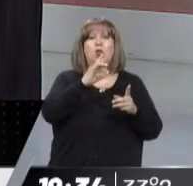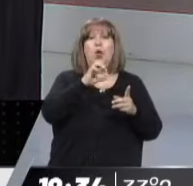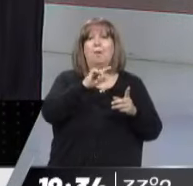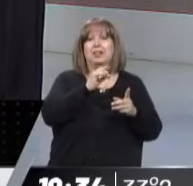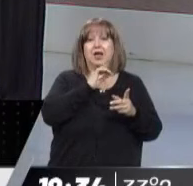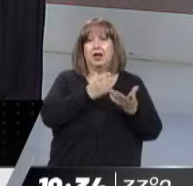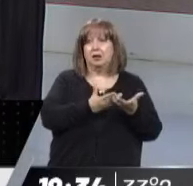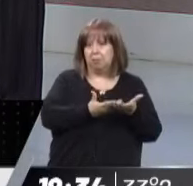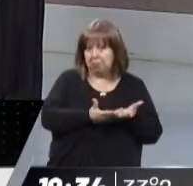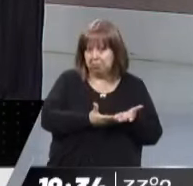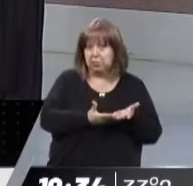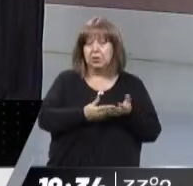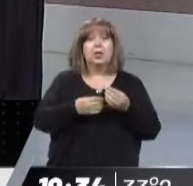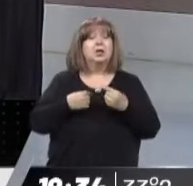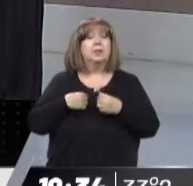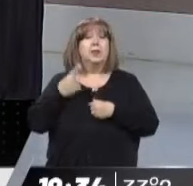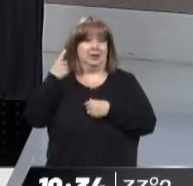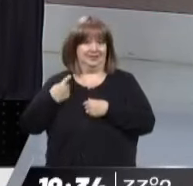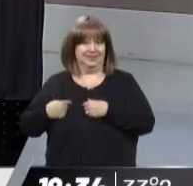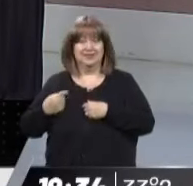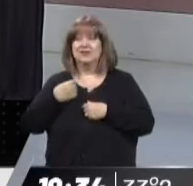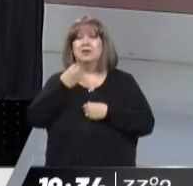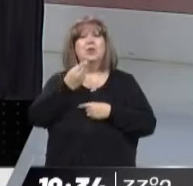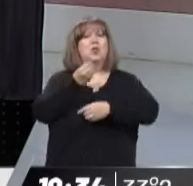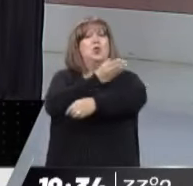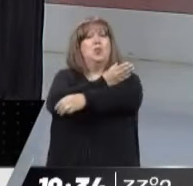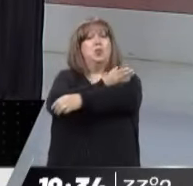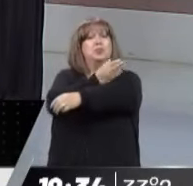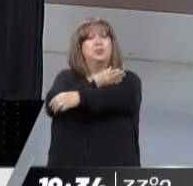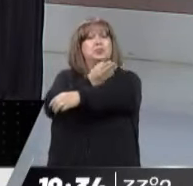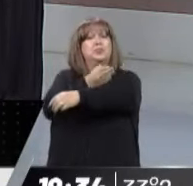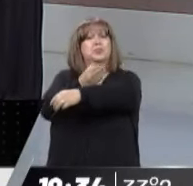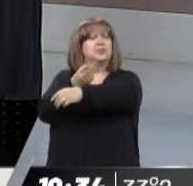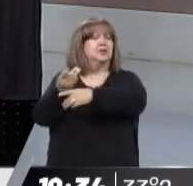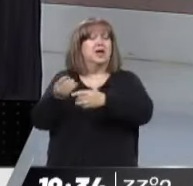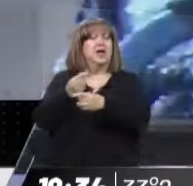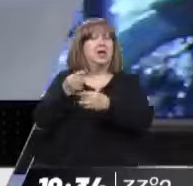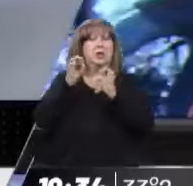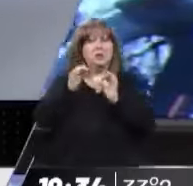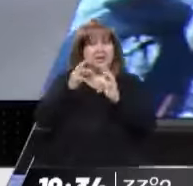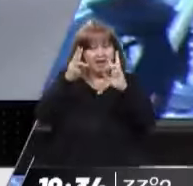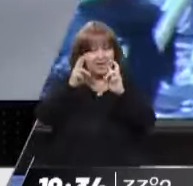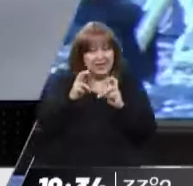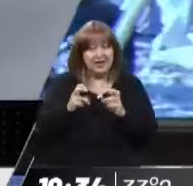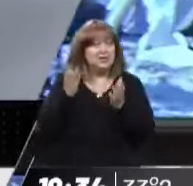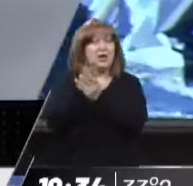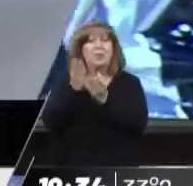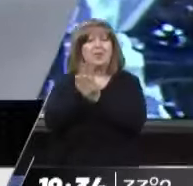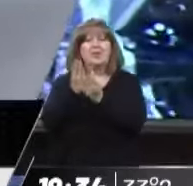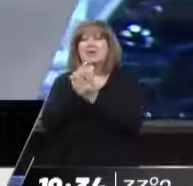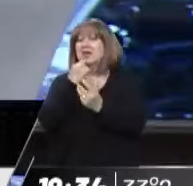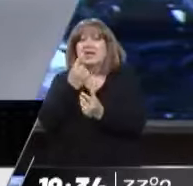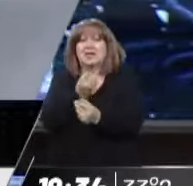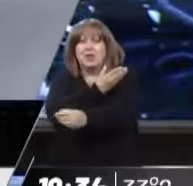Silvia, en cuanto a la cronología de los hechos, ¿qué es lo que hoy se tiene en el expediente? ¿Qué